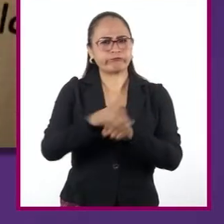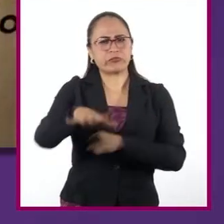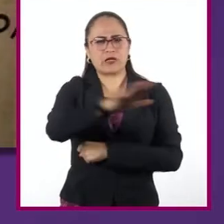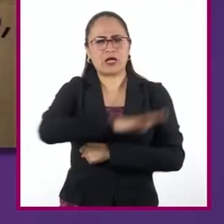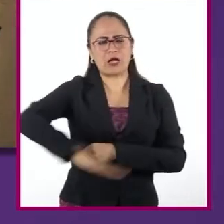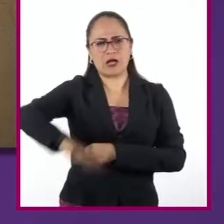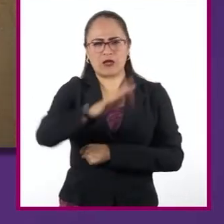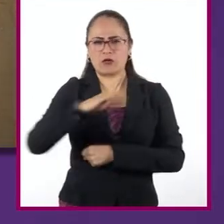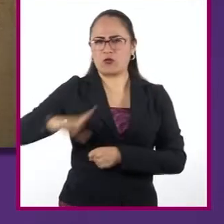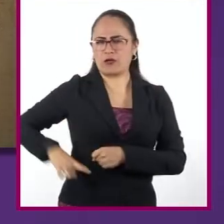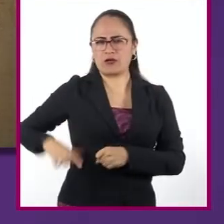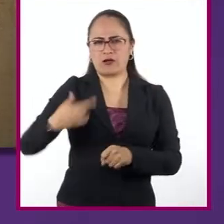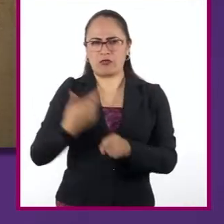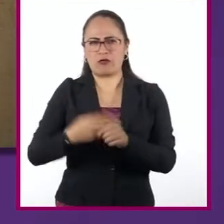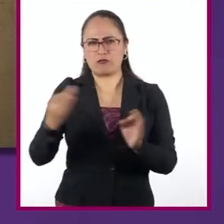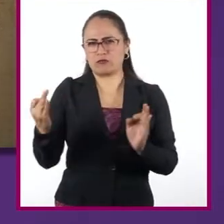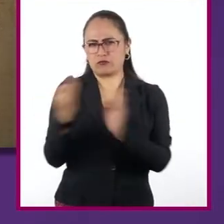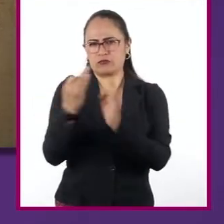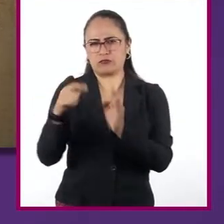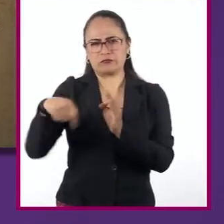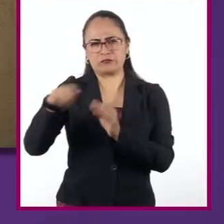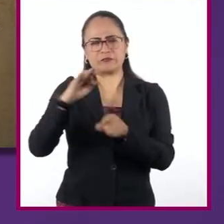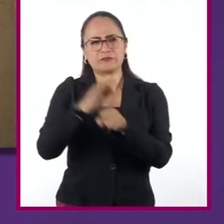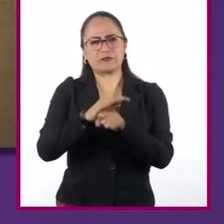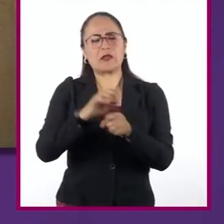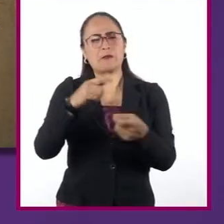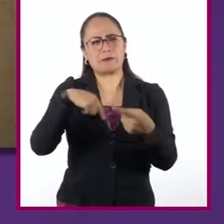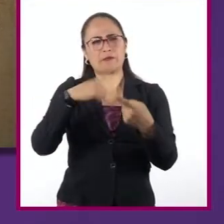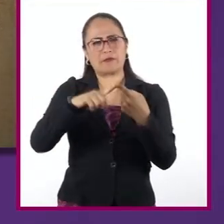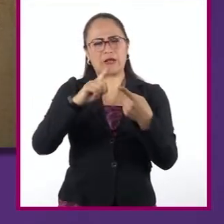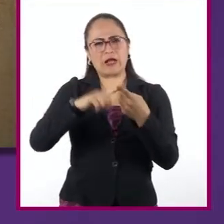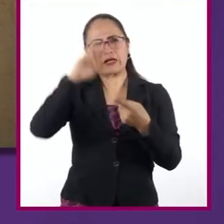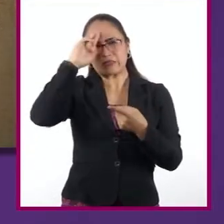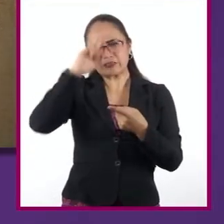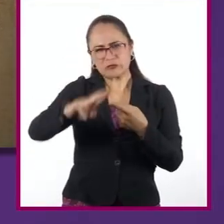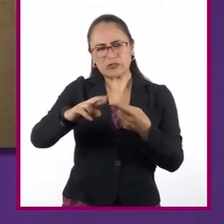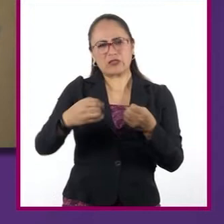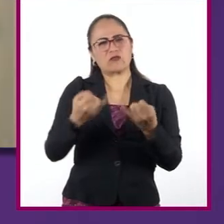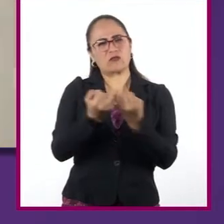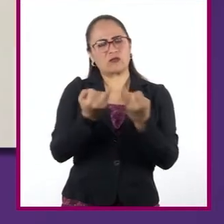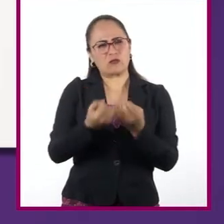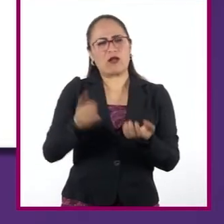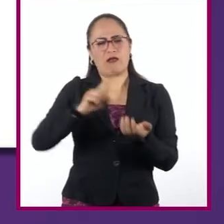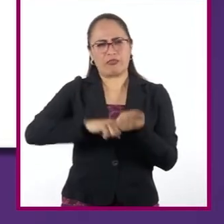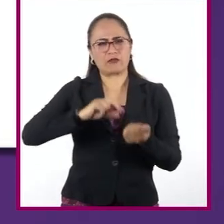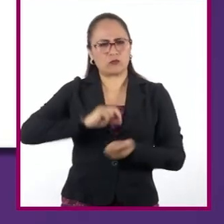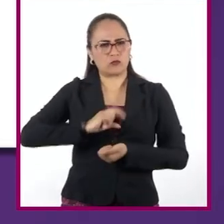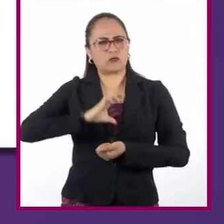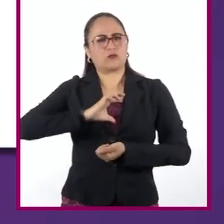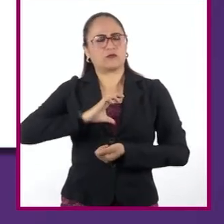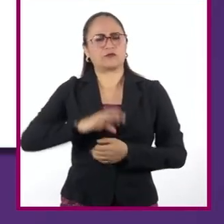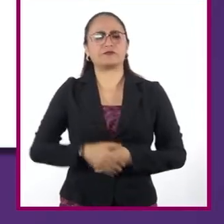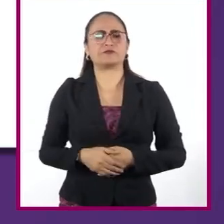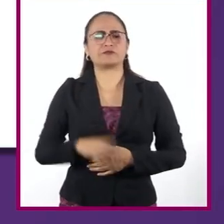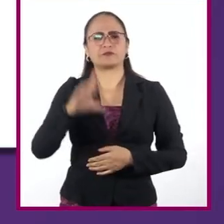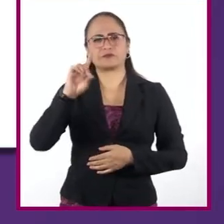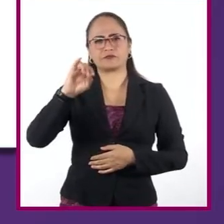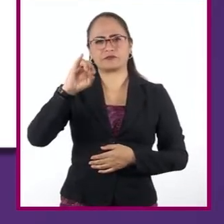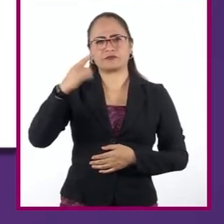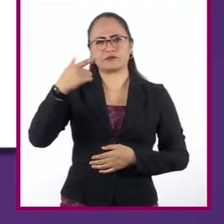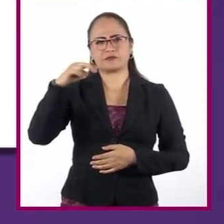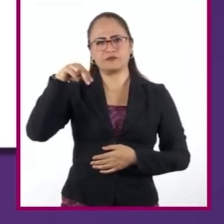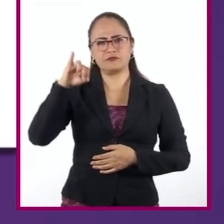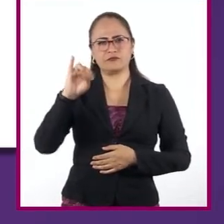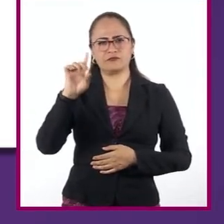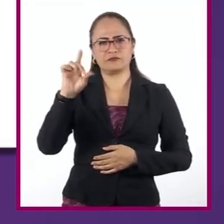frente a los gobernantes, considerando el respeto a la dignidad de los individuos. Tener dignidad significa